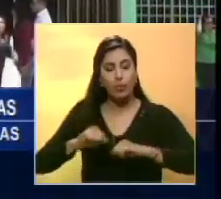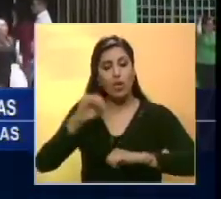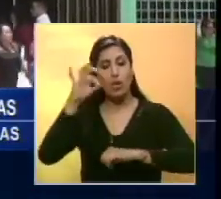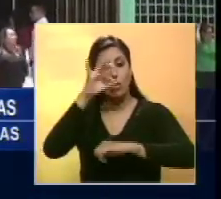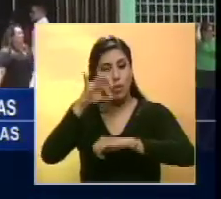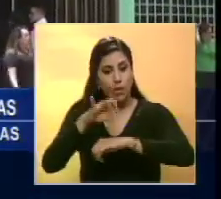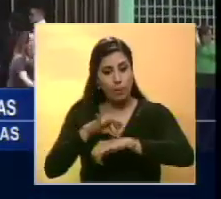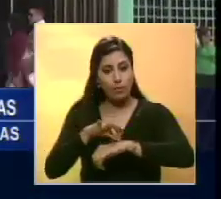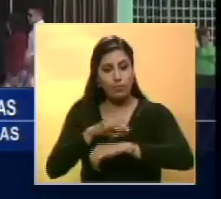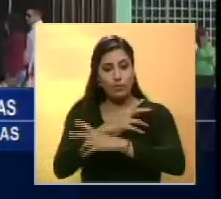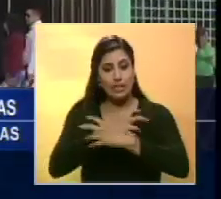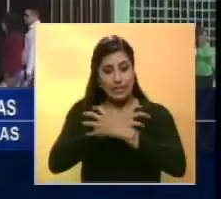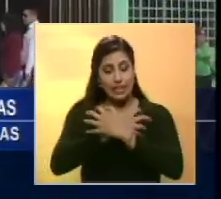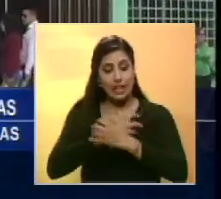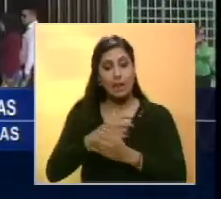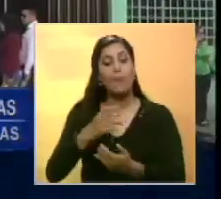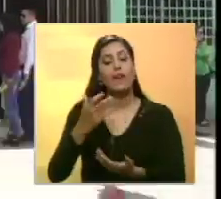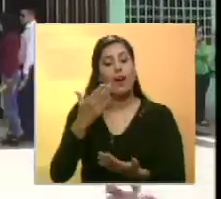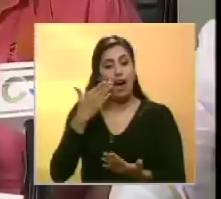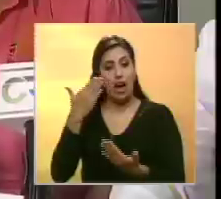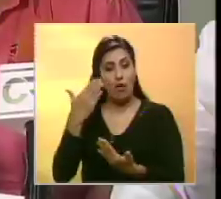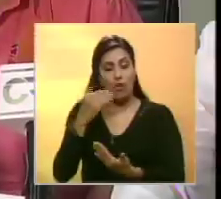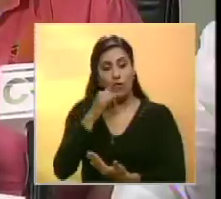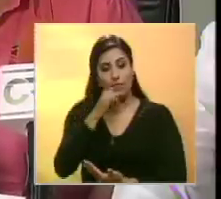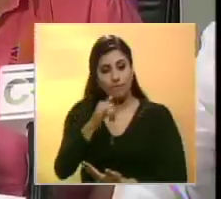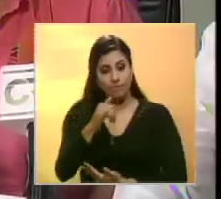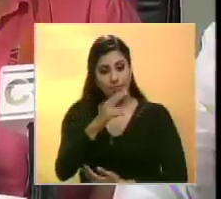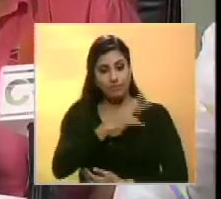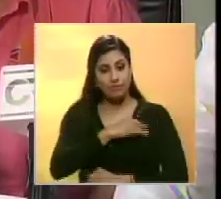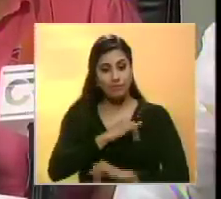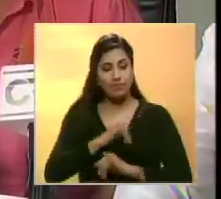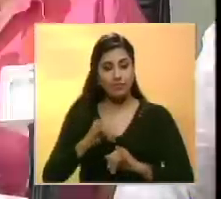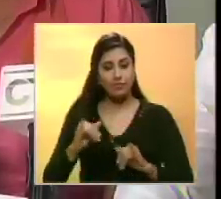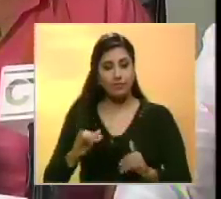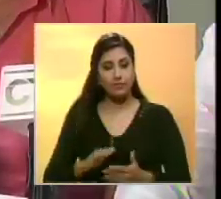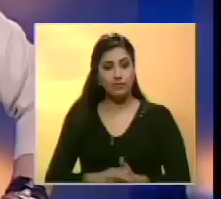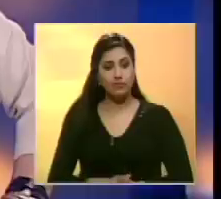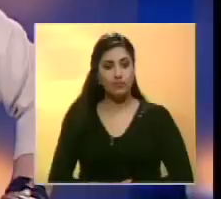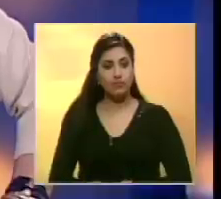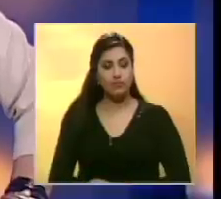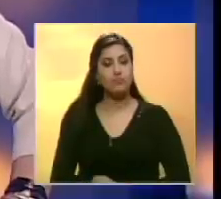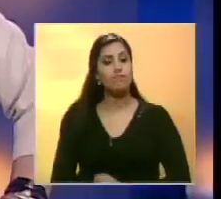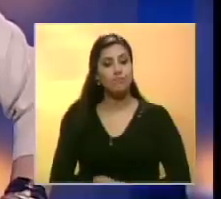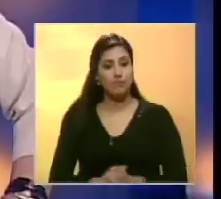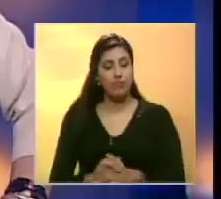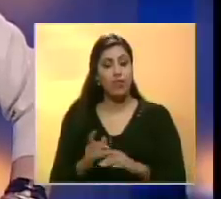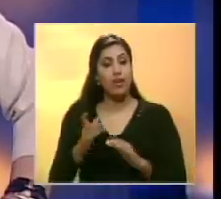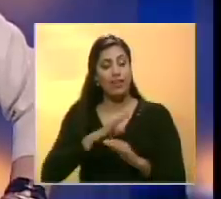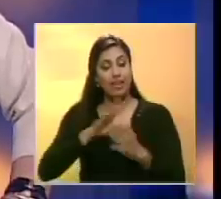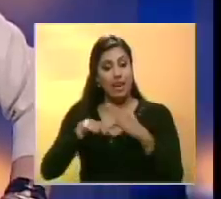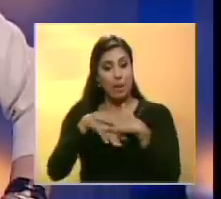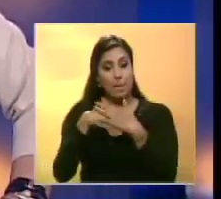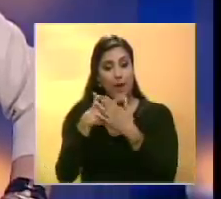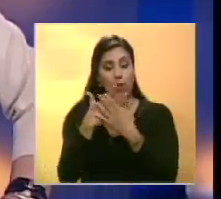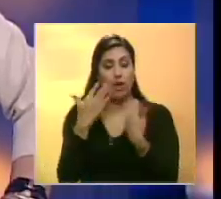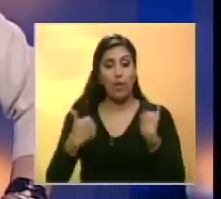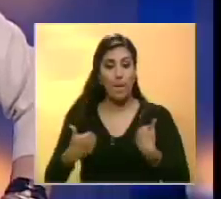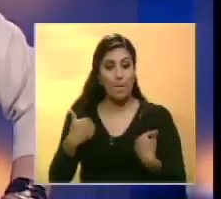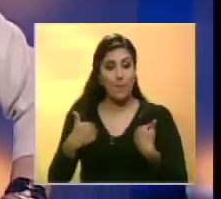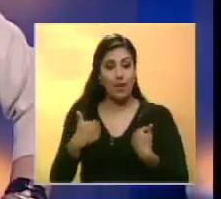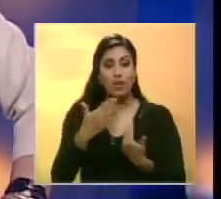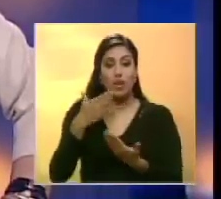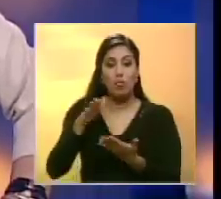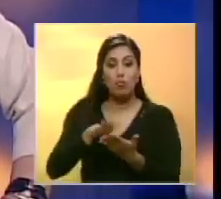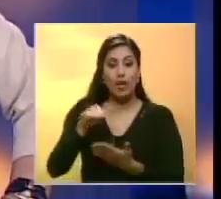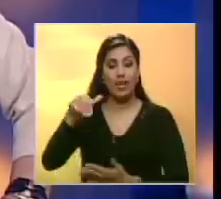agente transmisor. En el estado Monagas, Bexy Betancourt, Noticiero Venevisión. Durante la madrugada de este miércoles